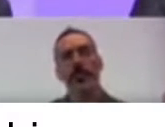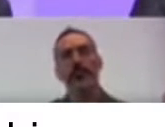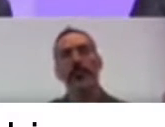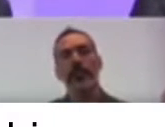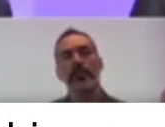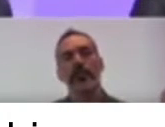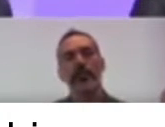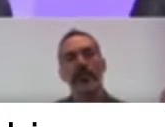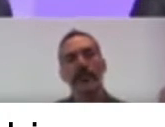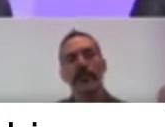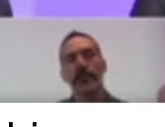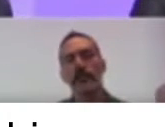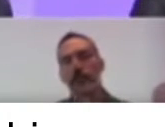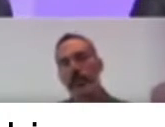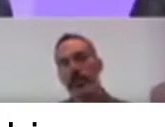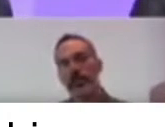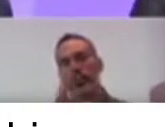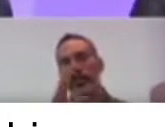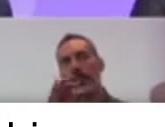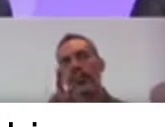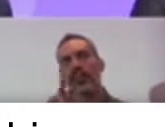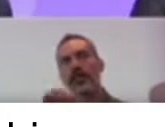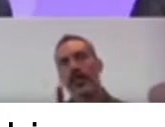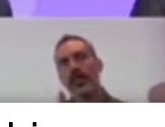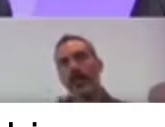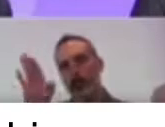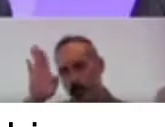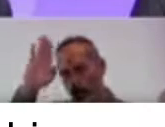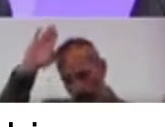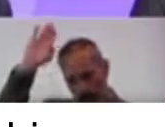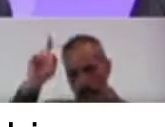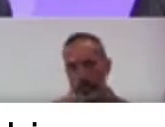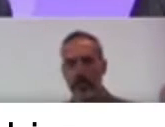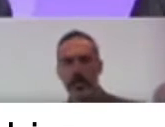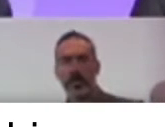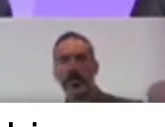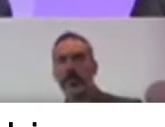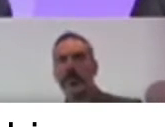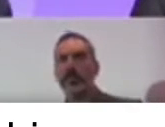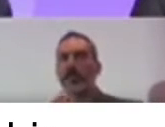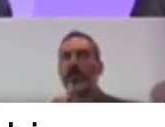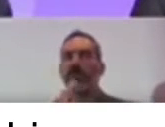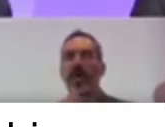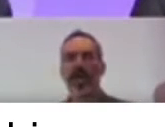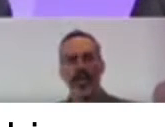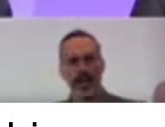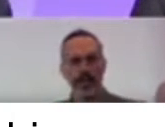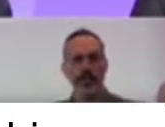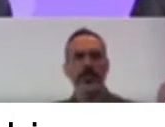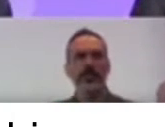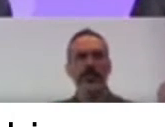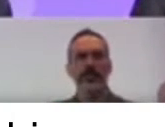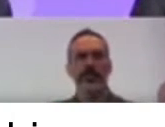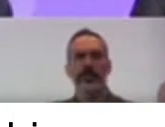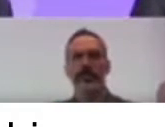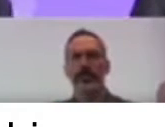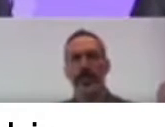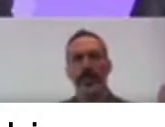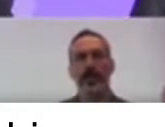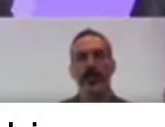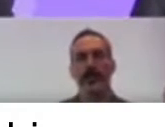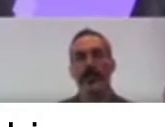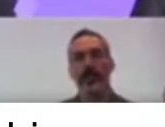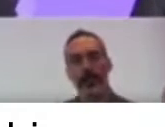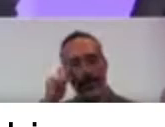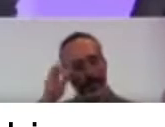Civil, de Seguridad Ciudadana, a los bomberos y Cruz Roja Mexicana, al Ejército Nacional, a las personas